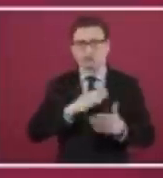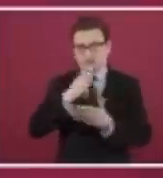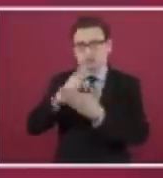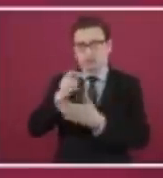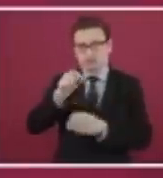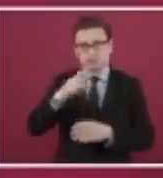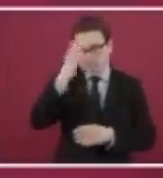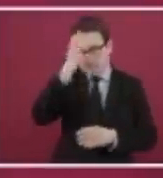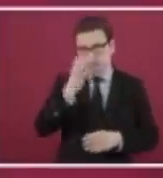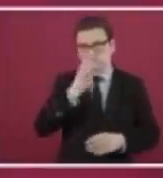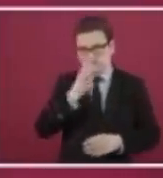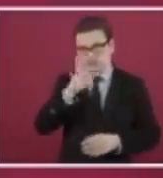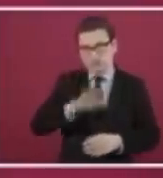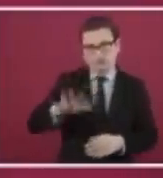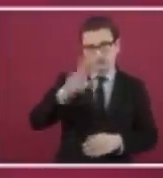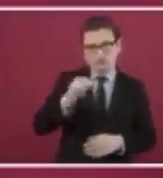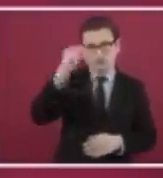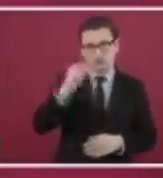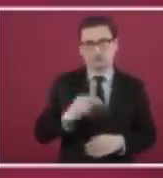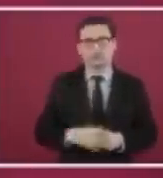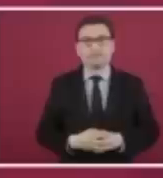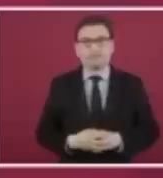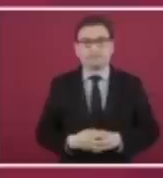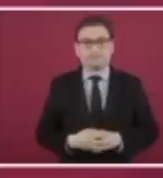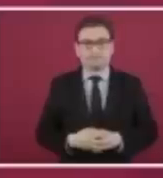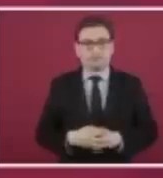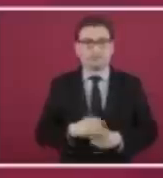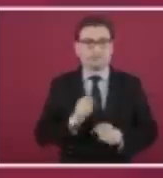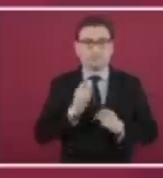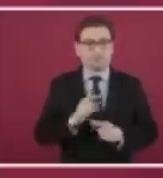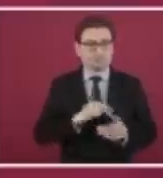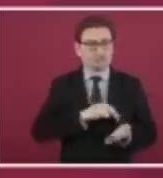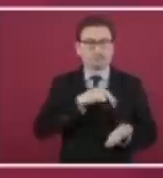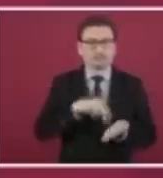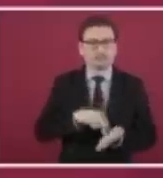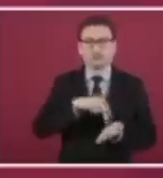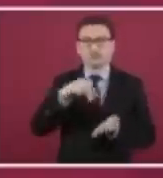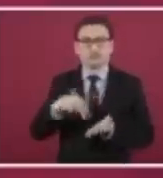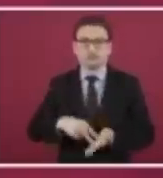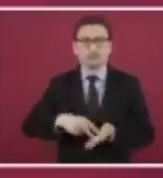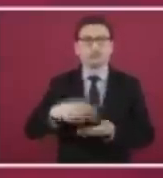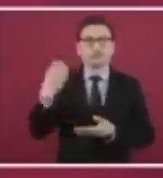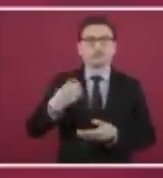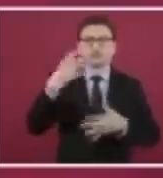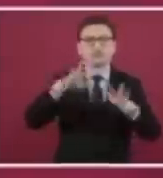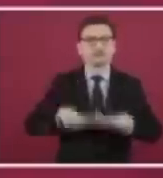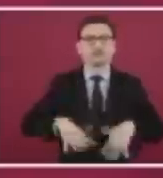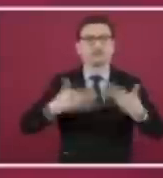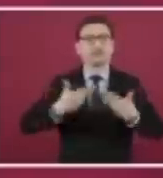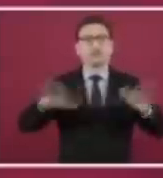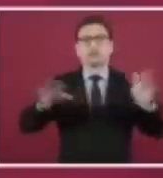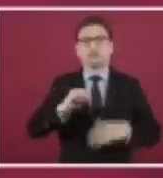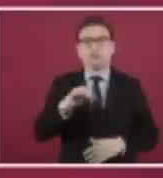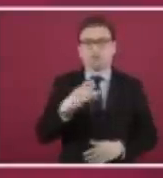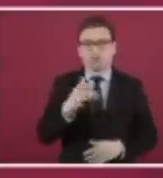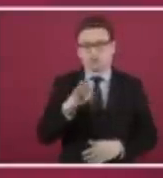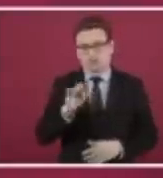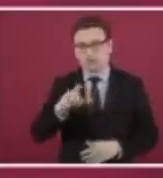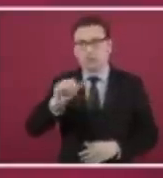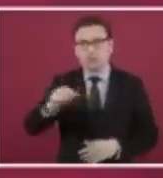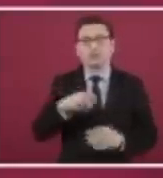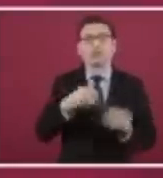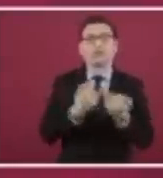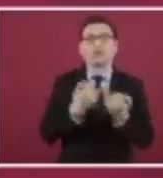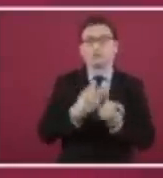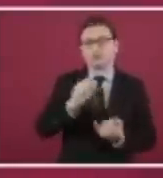Coahuila y son actos abiertos en Moncloa, en